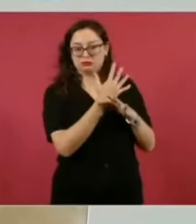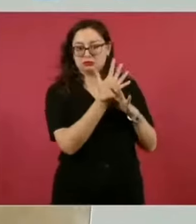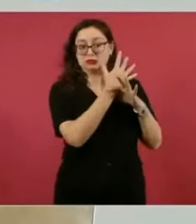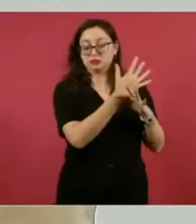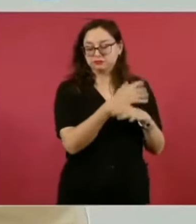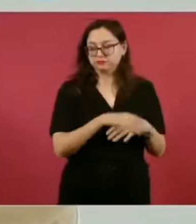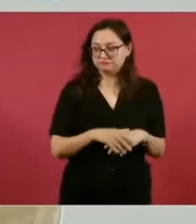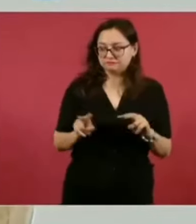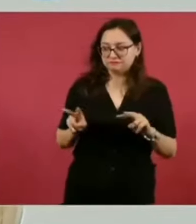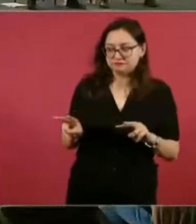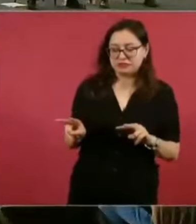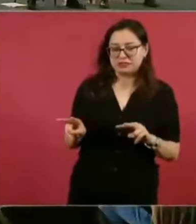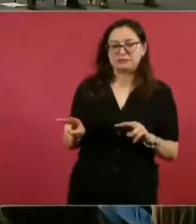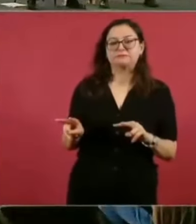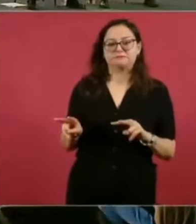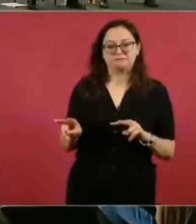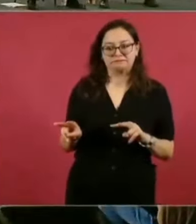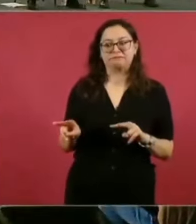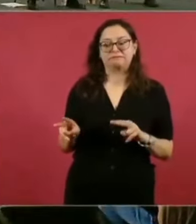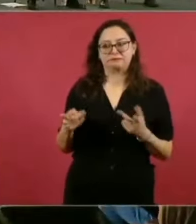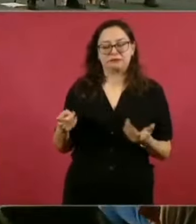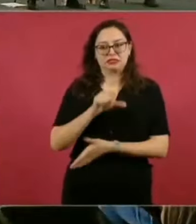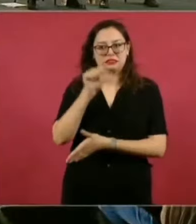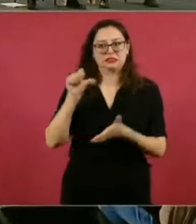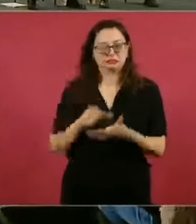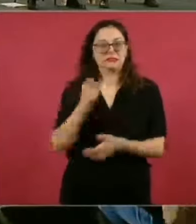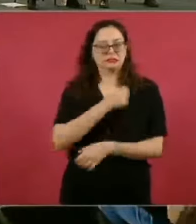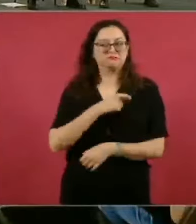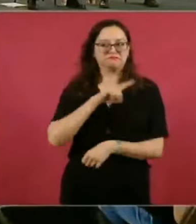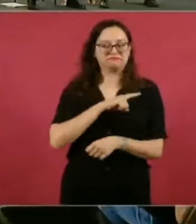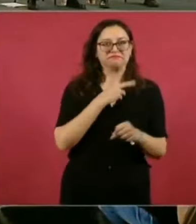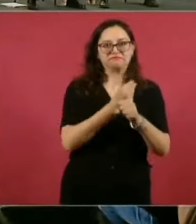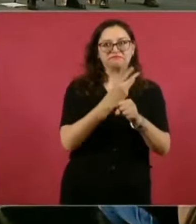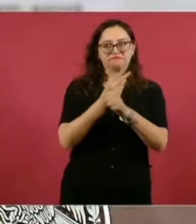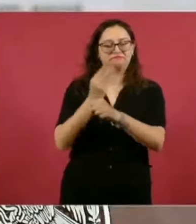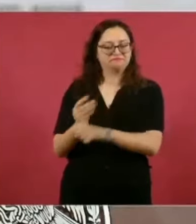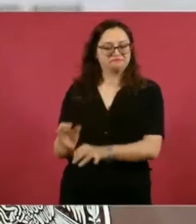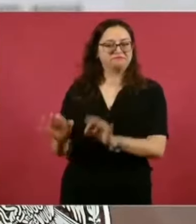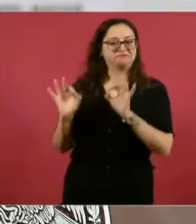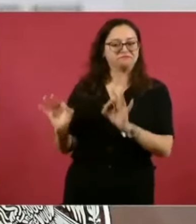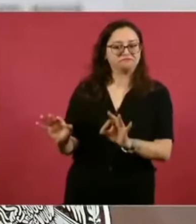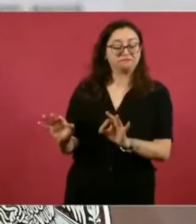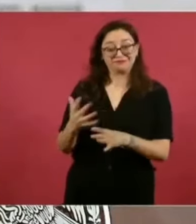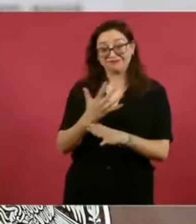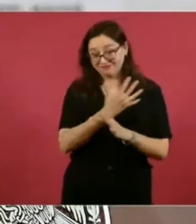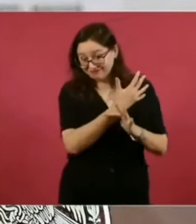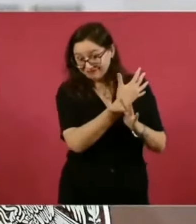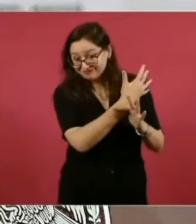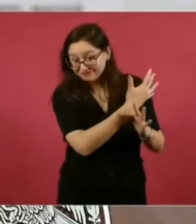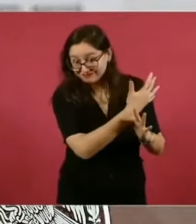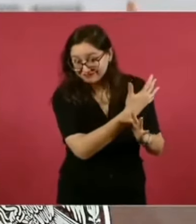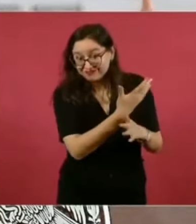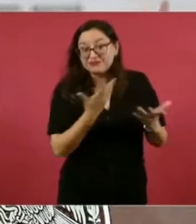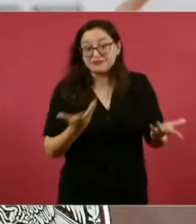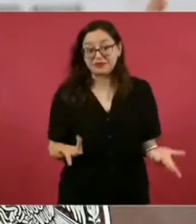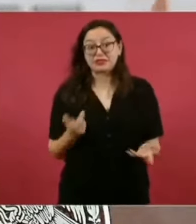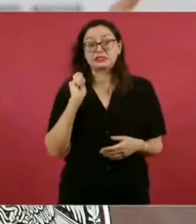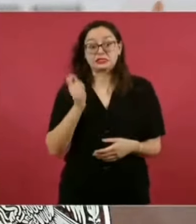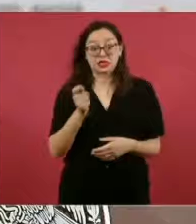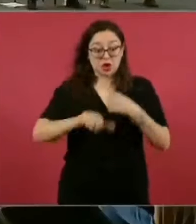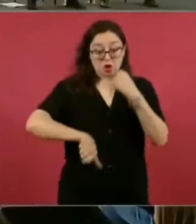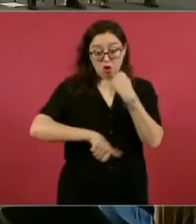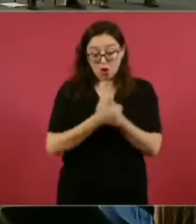son los mejores cuando hay una alta dispersión de unidades. ¿Qué significa esto? Teniendo más de 11,000 centros de salud, hacerlo de